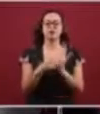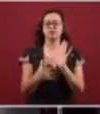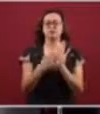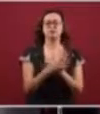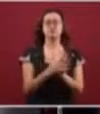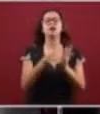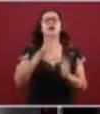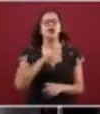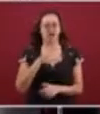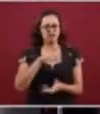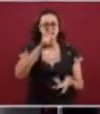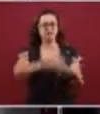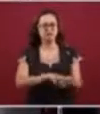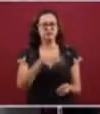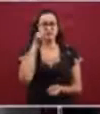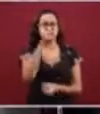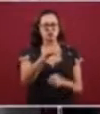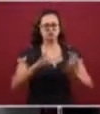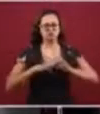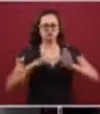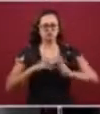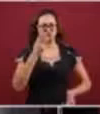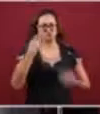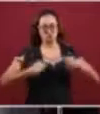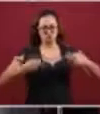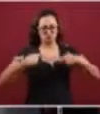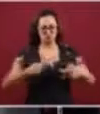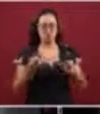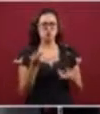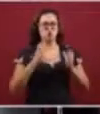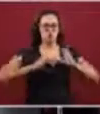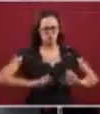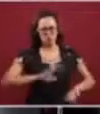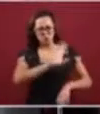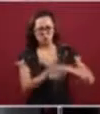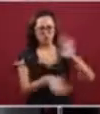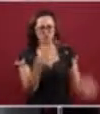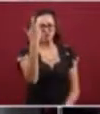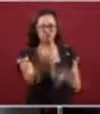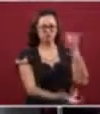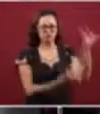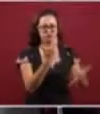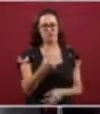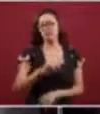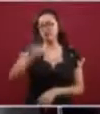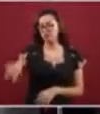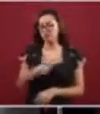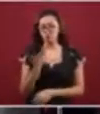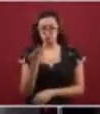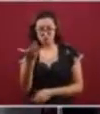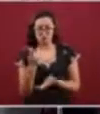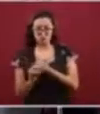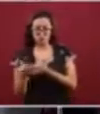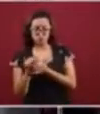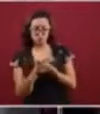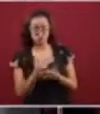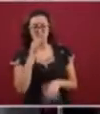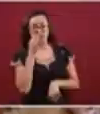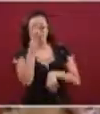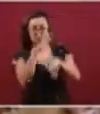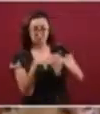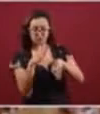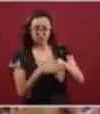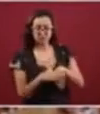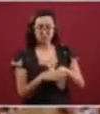hay crematorios en las instalaciones del ejército. Usted hizo un tuit que, en respuesta a esa noticia, que dice,